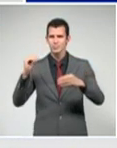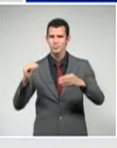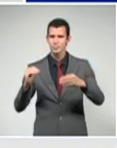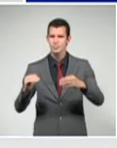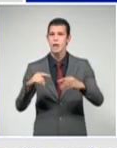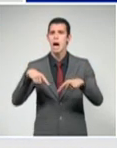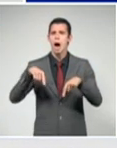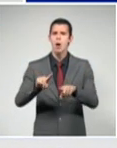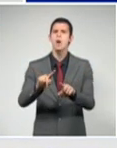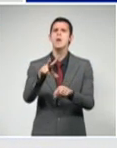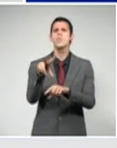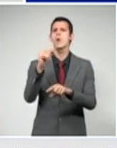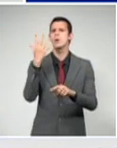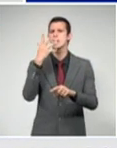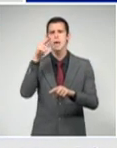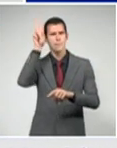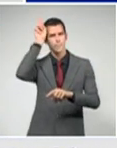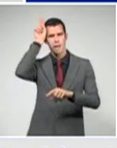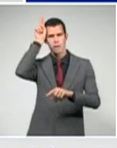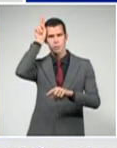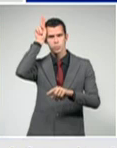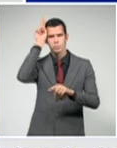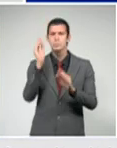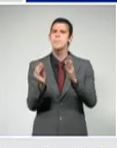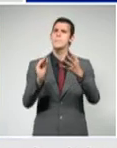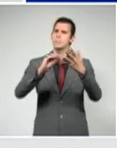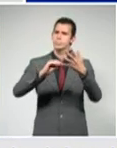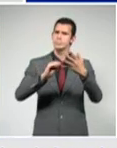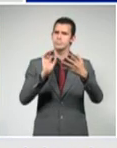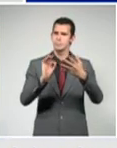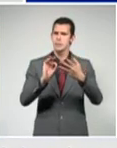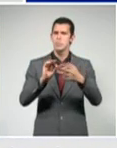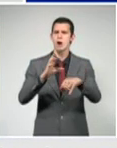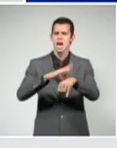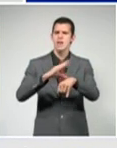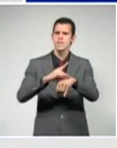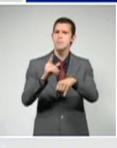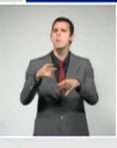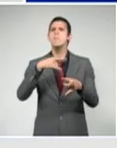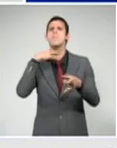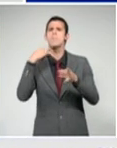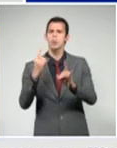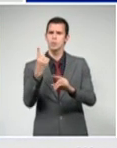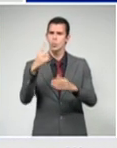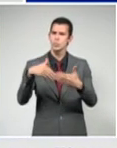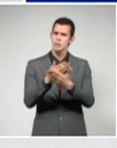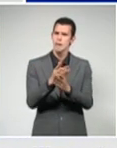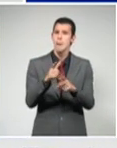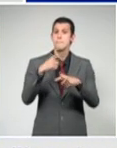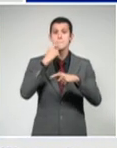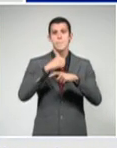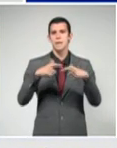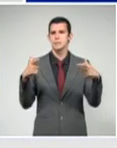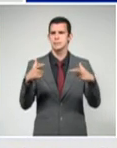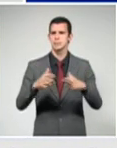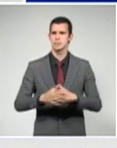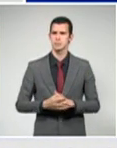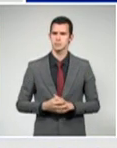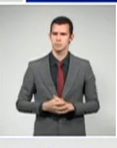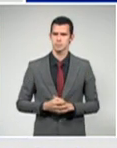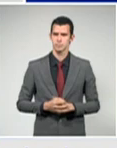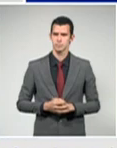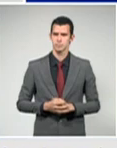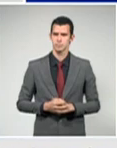grupo y realmente nos traduce, Pepe, la complejidad a toda esta